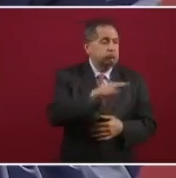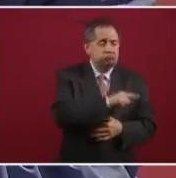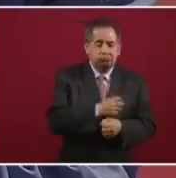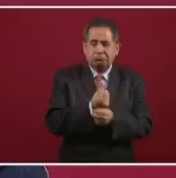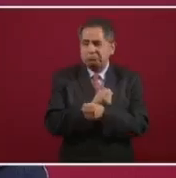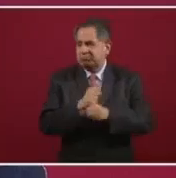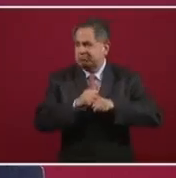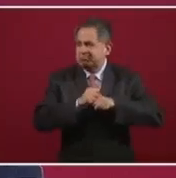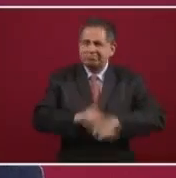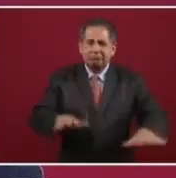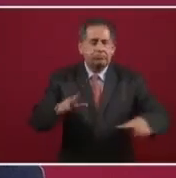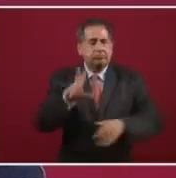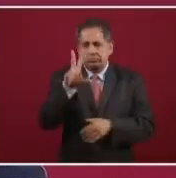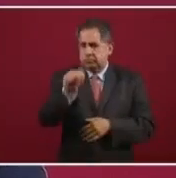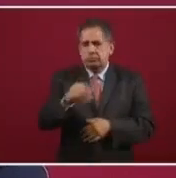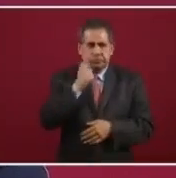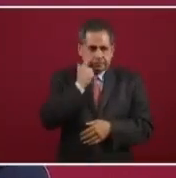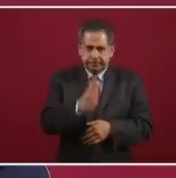no queremos eso,